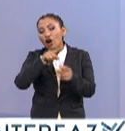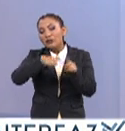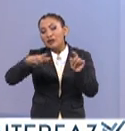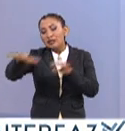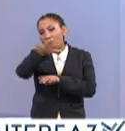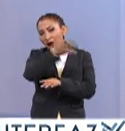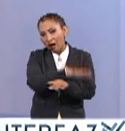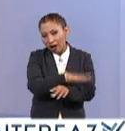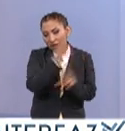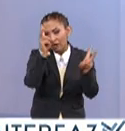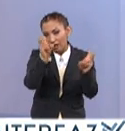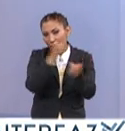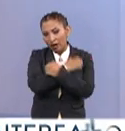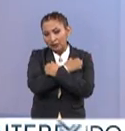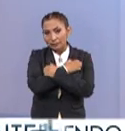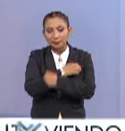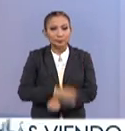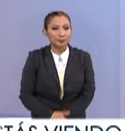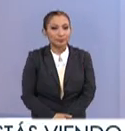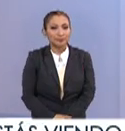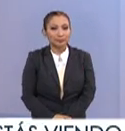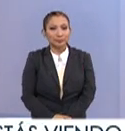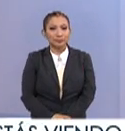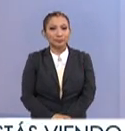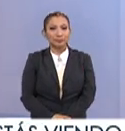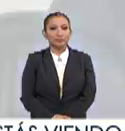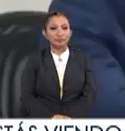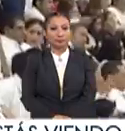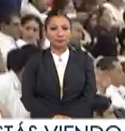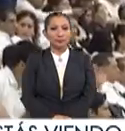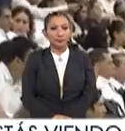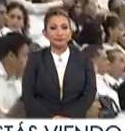diversos aspectos en materia educativa.